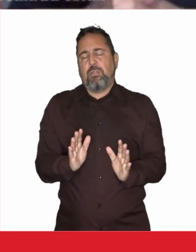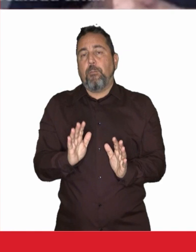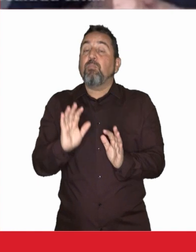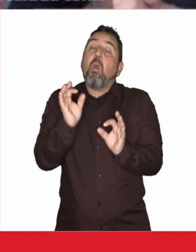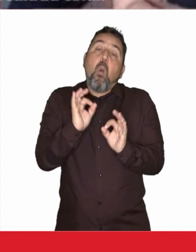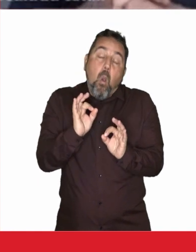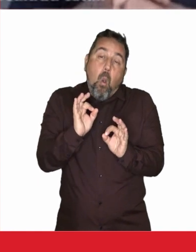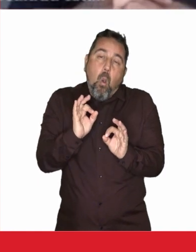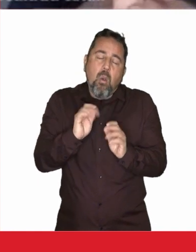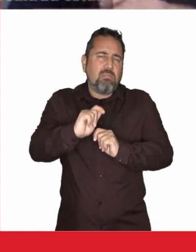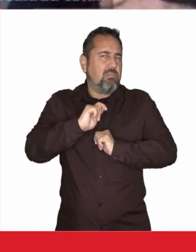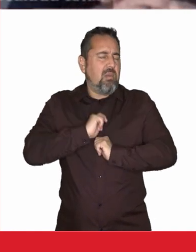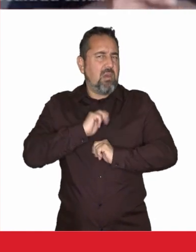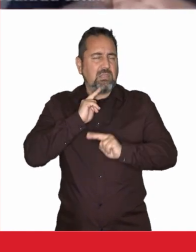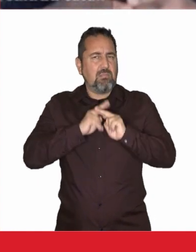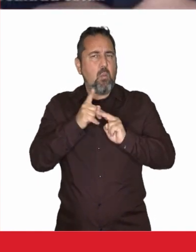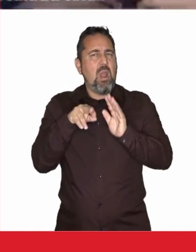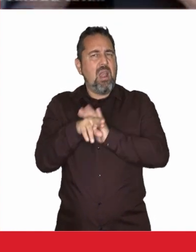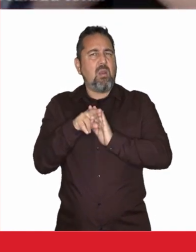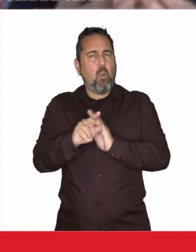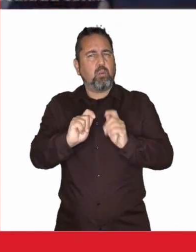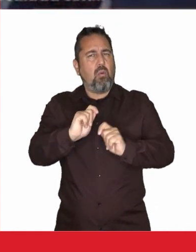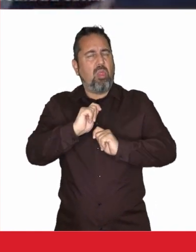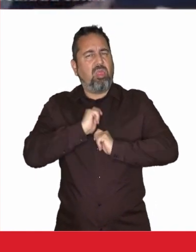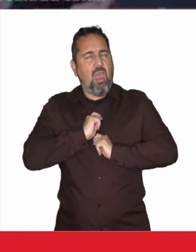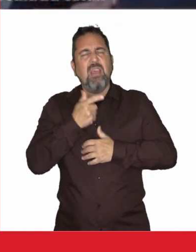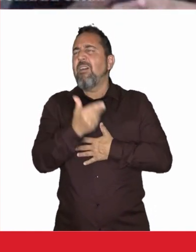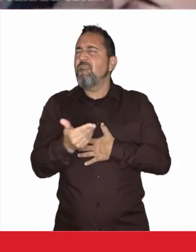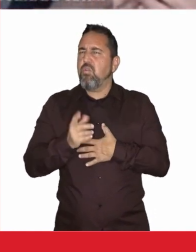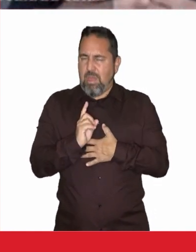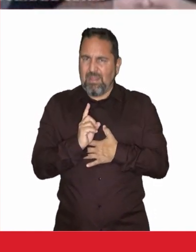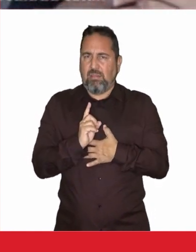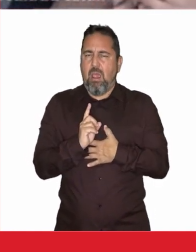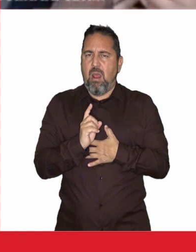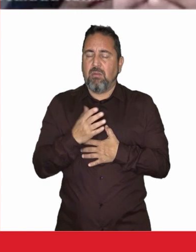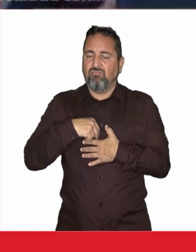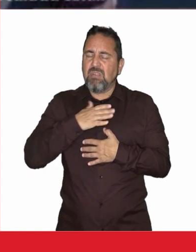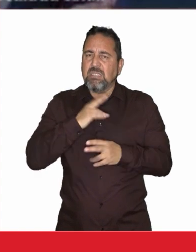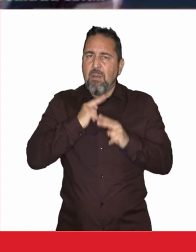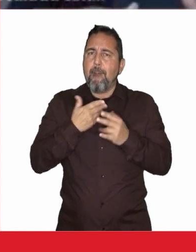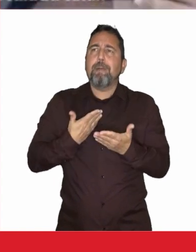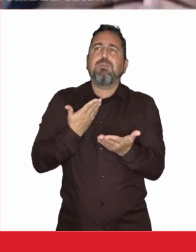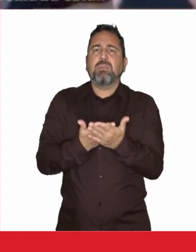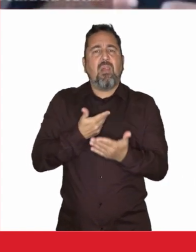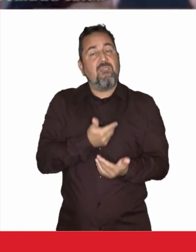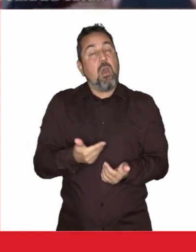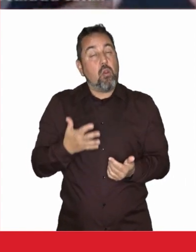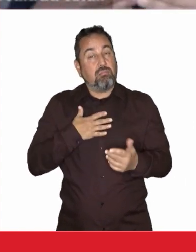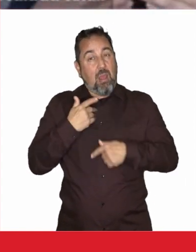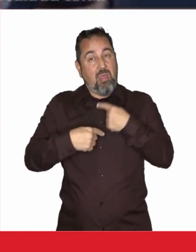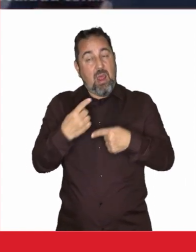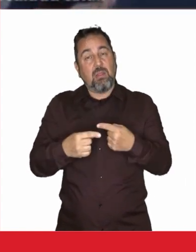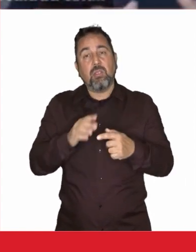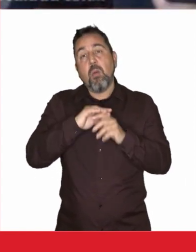esa actividad? Perfecto. O bien, me va a aportar un recurso que es necesario, que es fundamental para que mi propuesta de